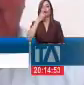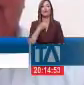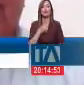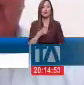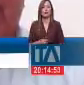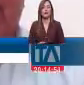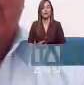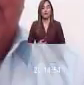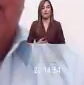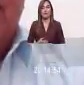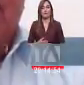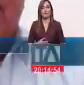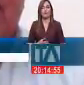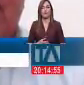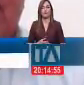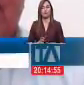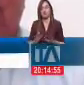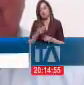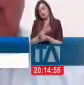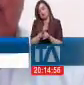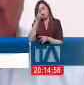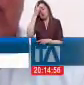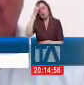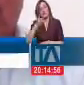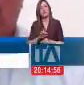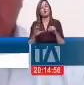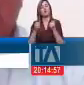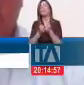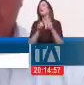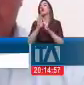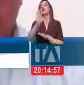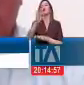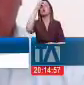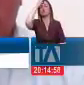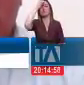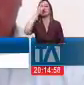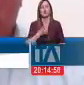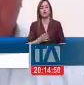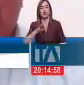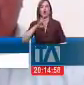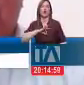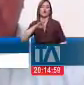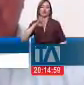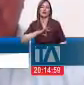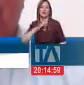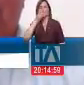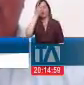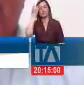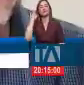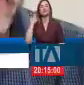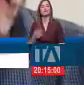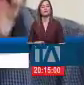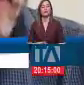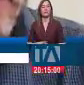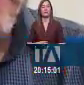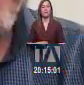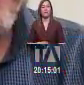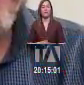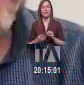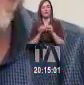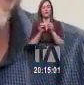decisión. Dejar abierta para que las asambleístas hagan su votación en función a lo que ellos crean conveniente. En el